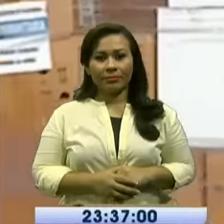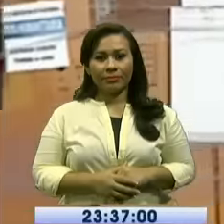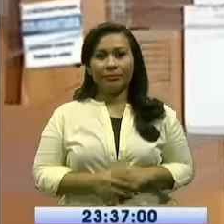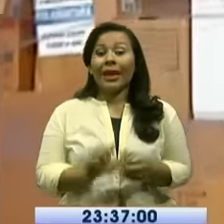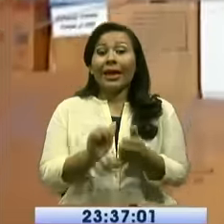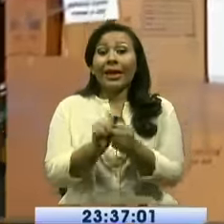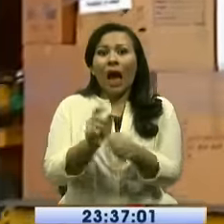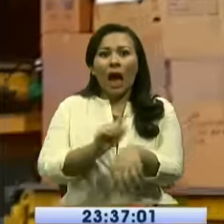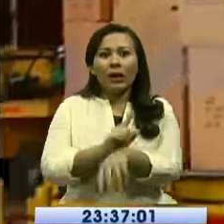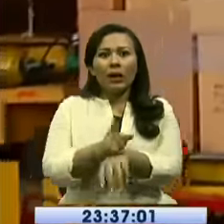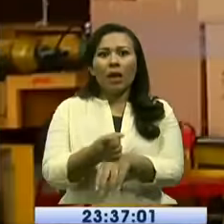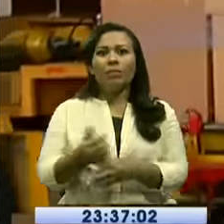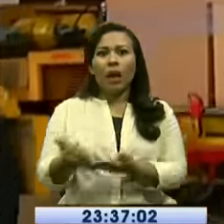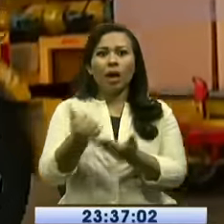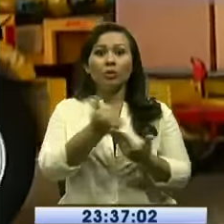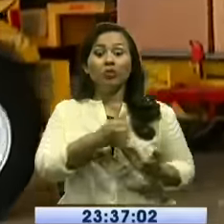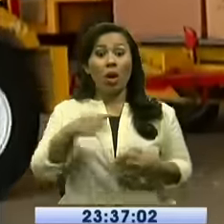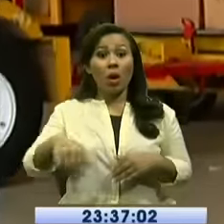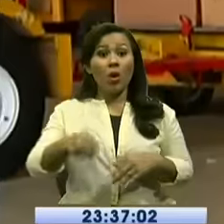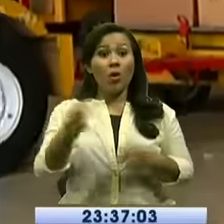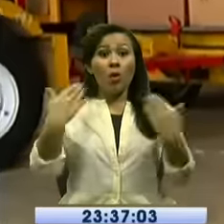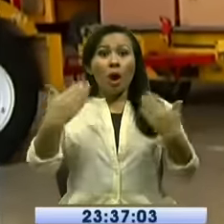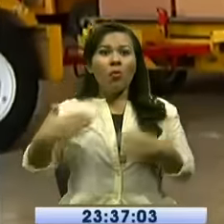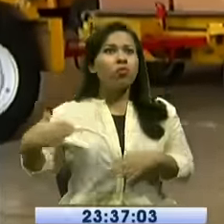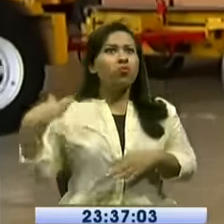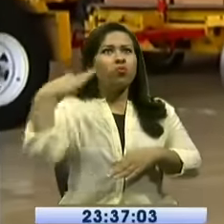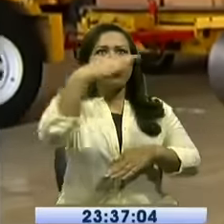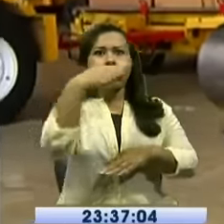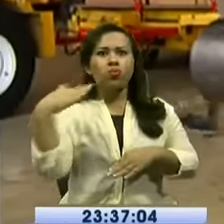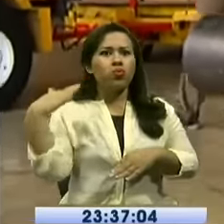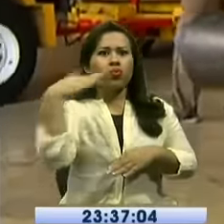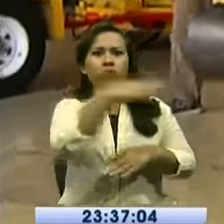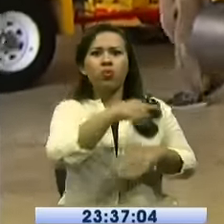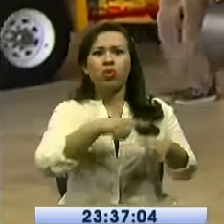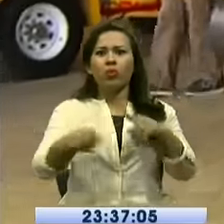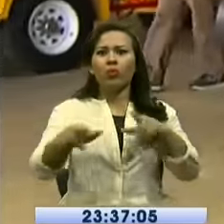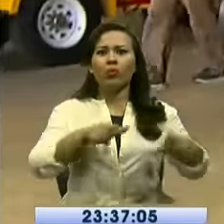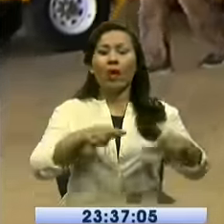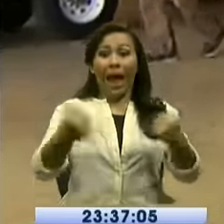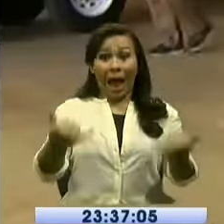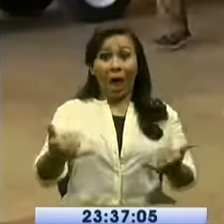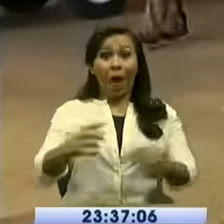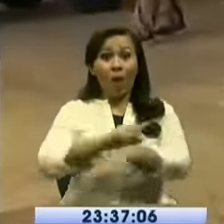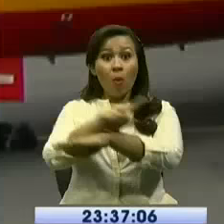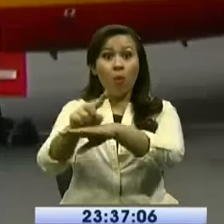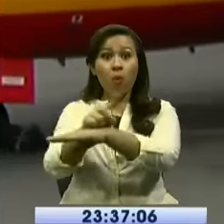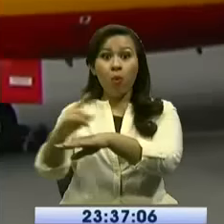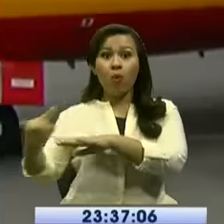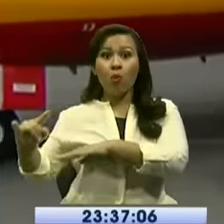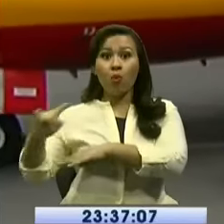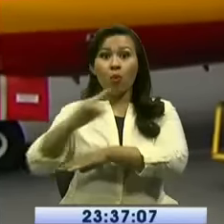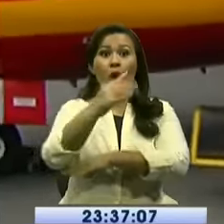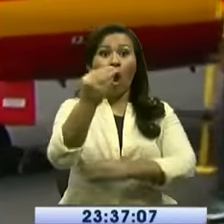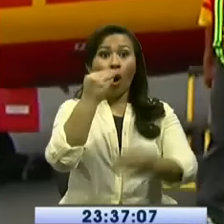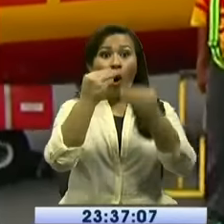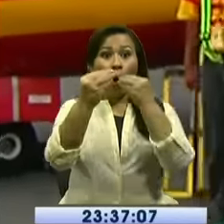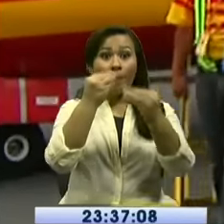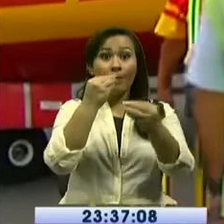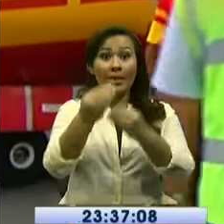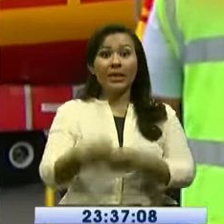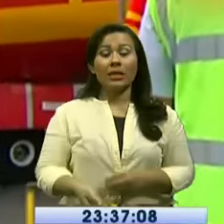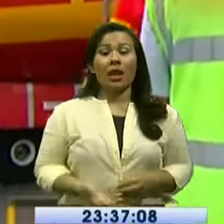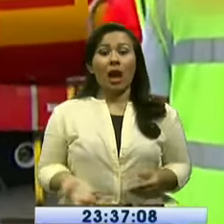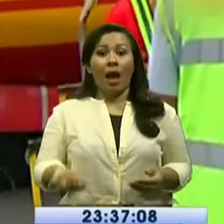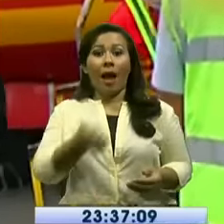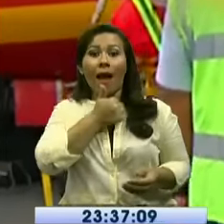Cada momento la ayuda sale de Guayaquil hacia zonas afectadas, en este caso vía aérea. Víveres, alimentos,